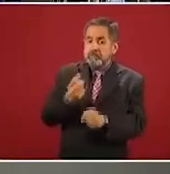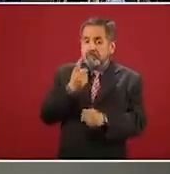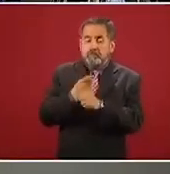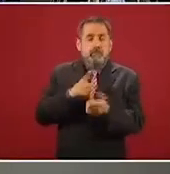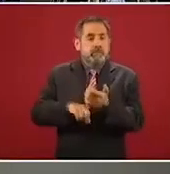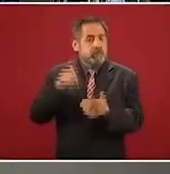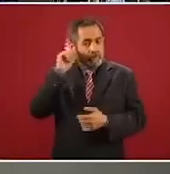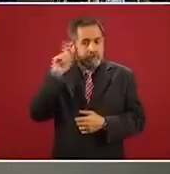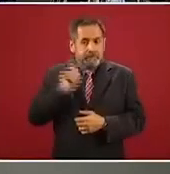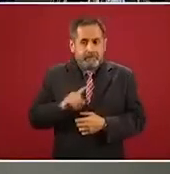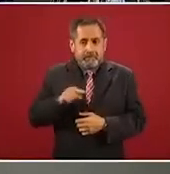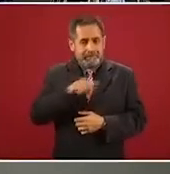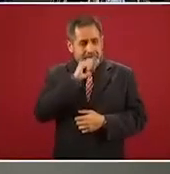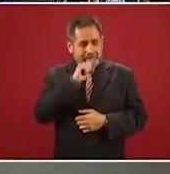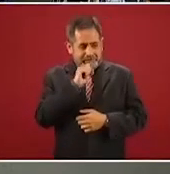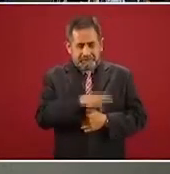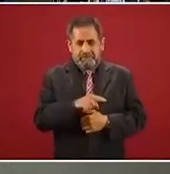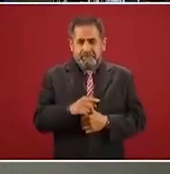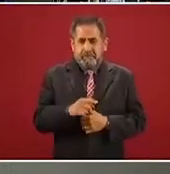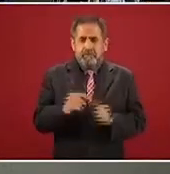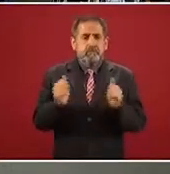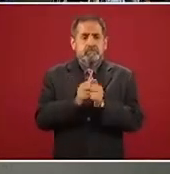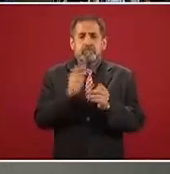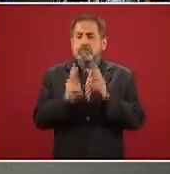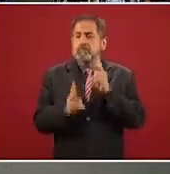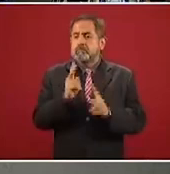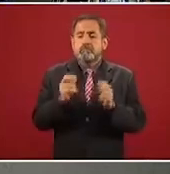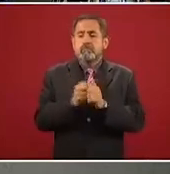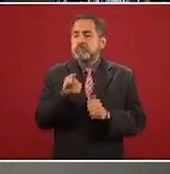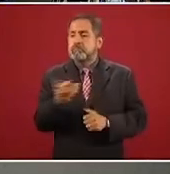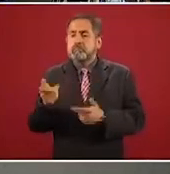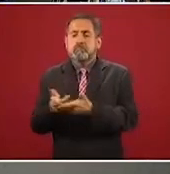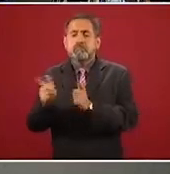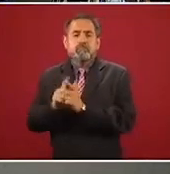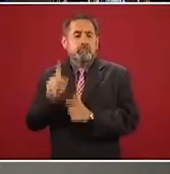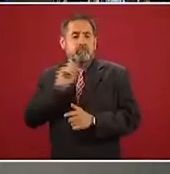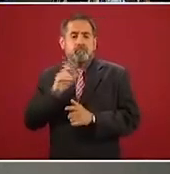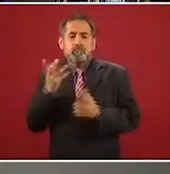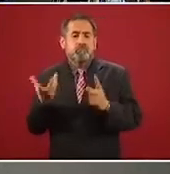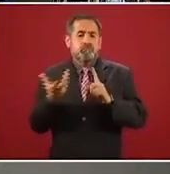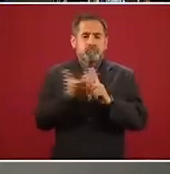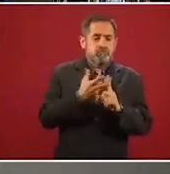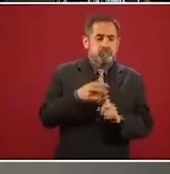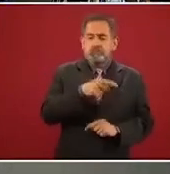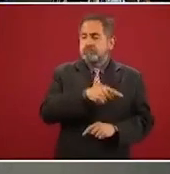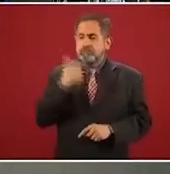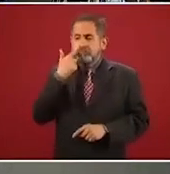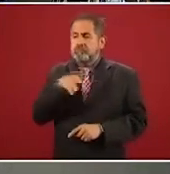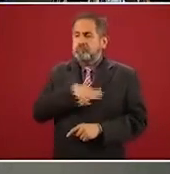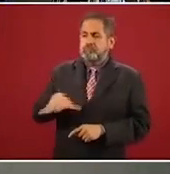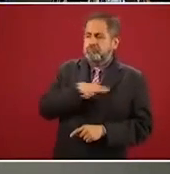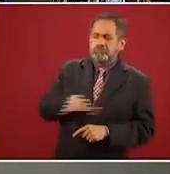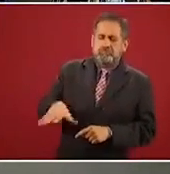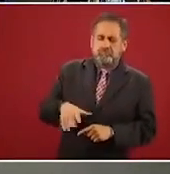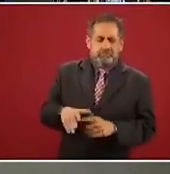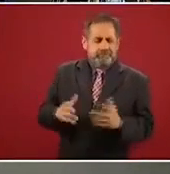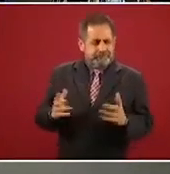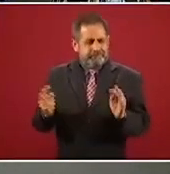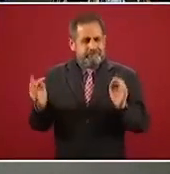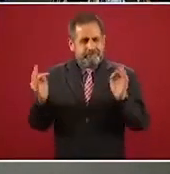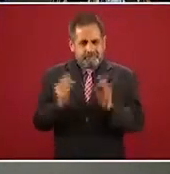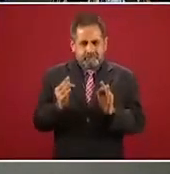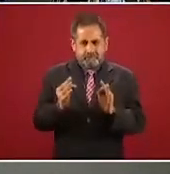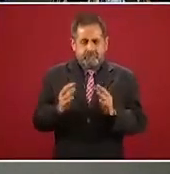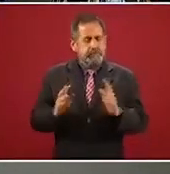de Zacatecas podría recibir a los colectivos feministas, porque él está renuente, o sea, no quiere sí, recibir absolutamente nada. Sí, sí, aunque